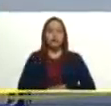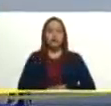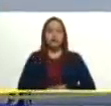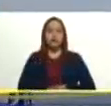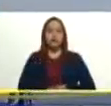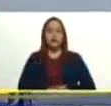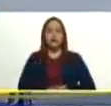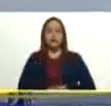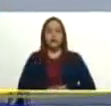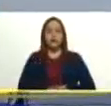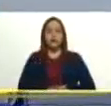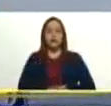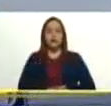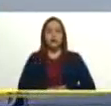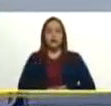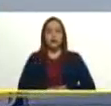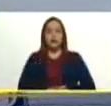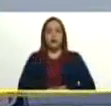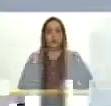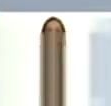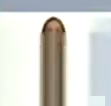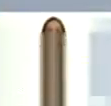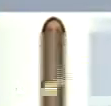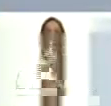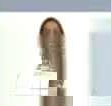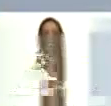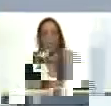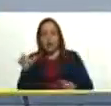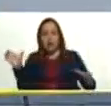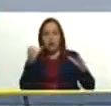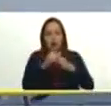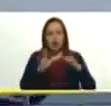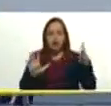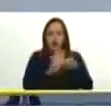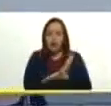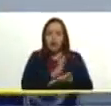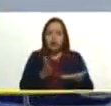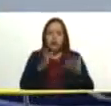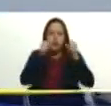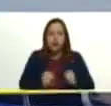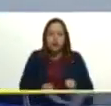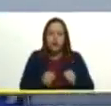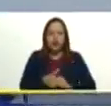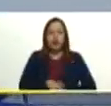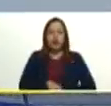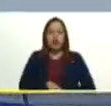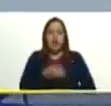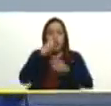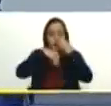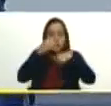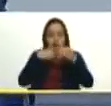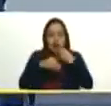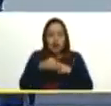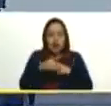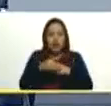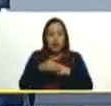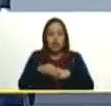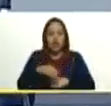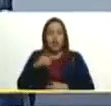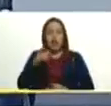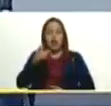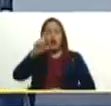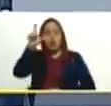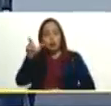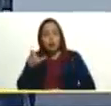have a meeting on food security. Una reunión sobre in la seguridad alimentaria en Guyana,